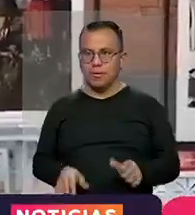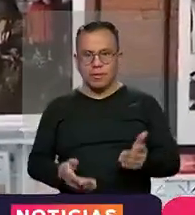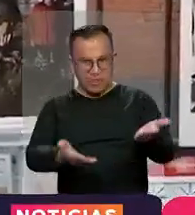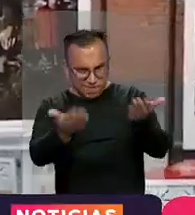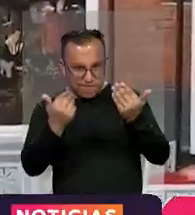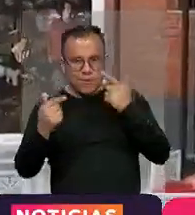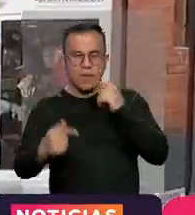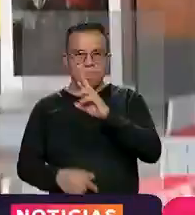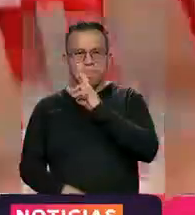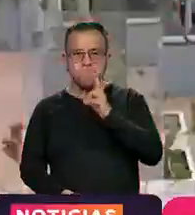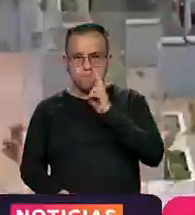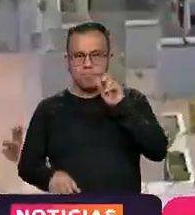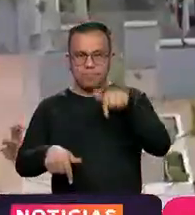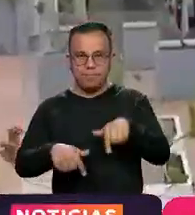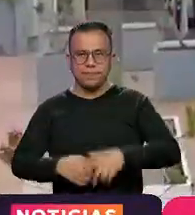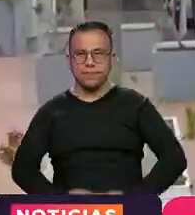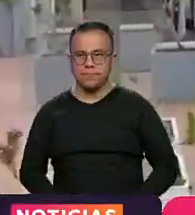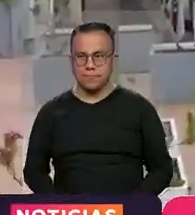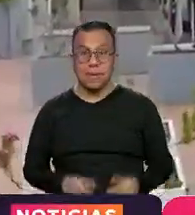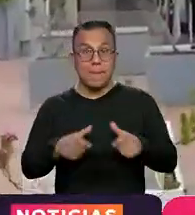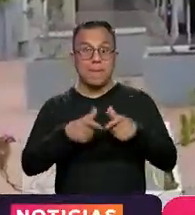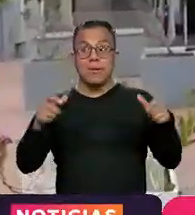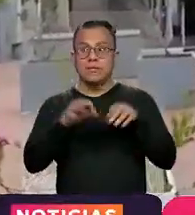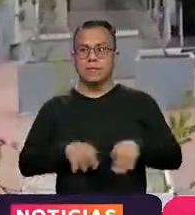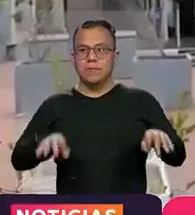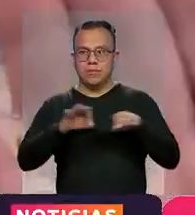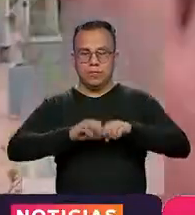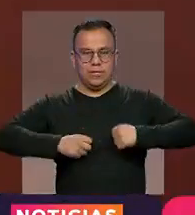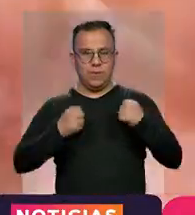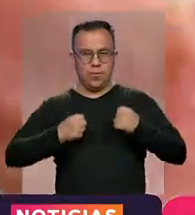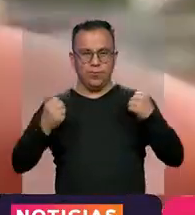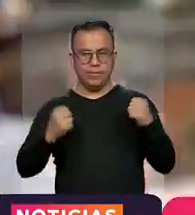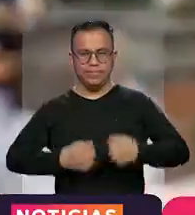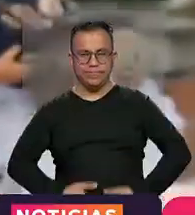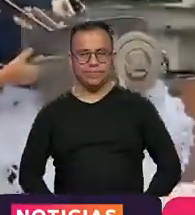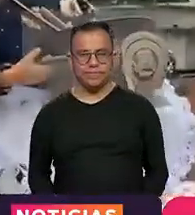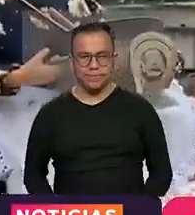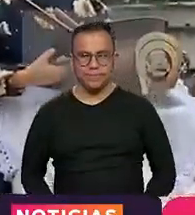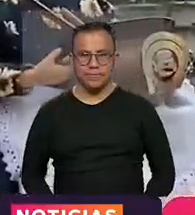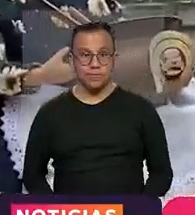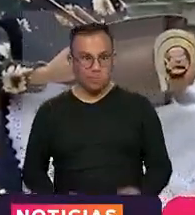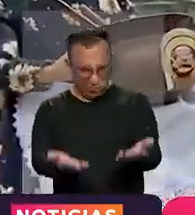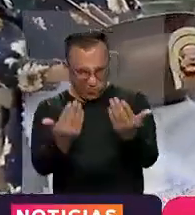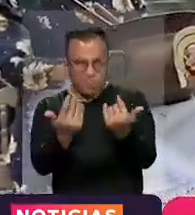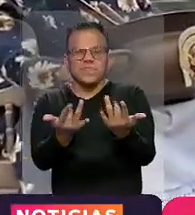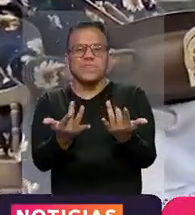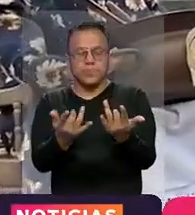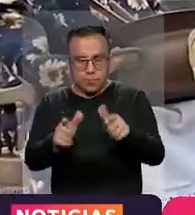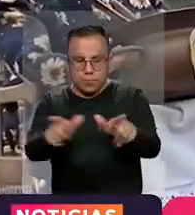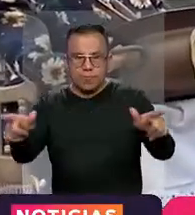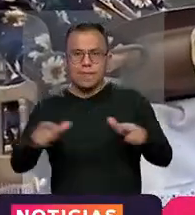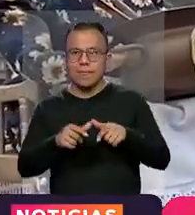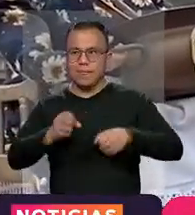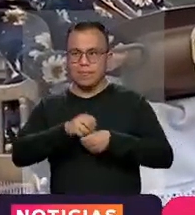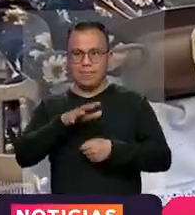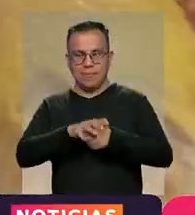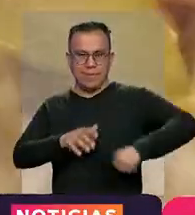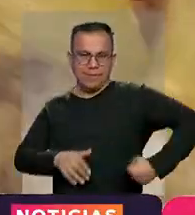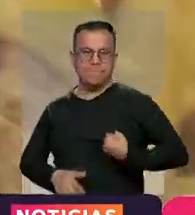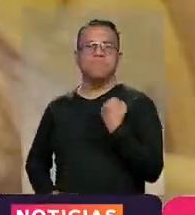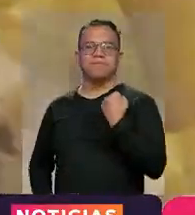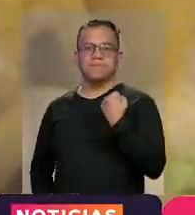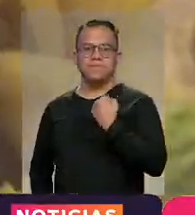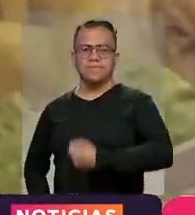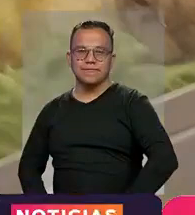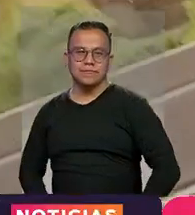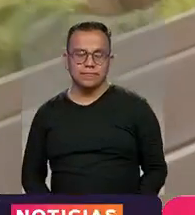festival de gastronomía popular más importante de Bogotá. Los esperamos en las plazas distritales de mercado. En